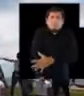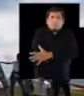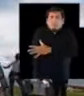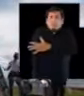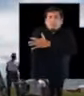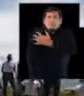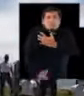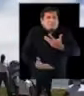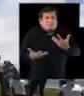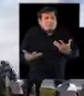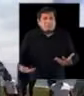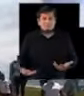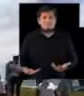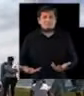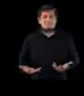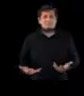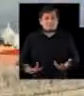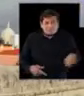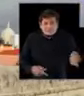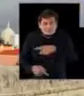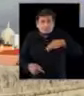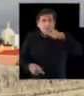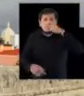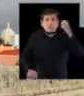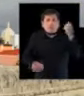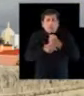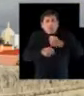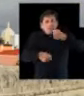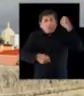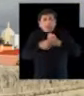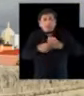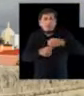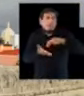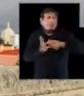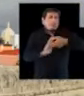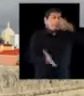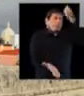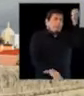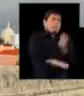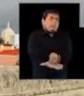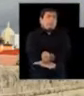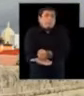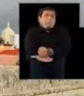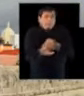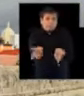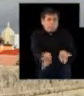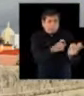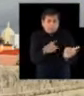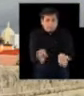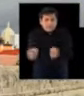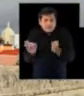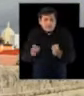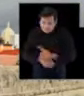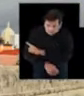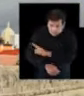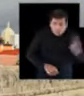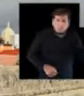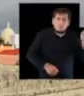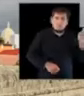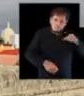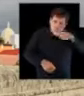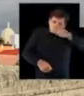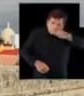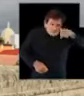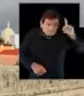denunciar Ya los abusos Tienen que terminar Niños a estudiar